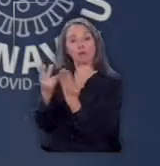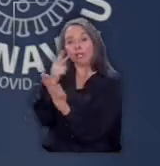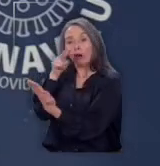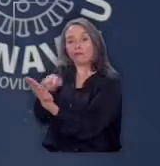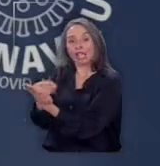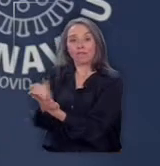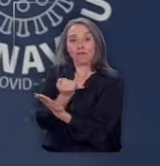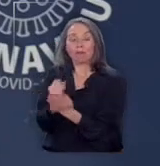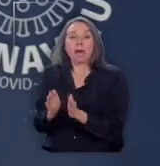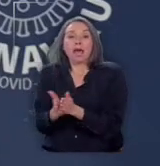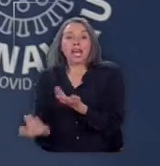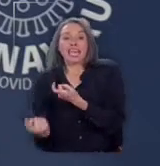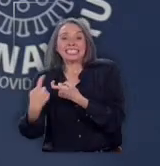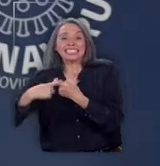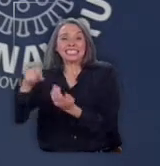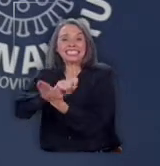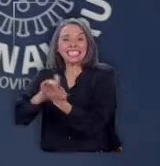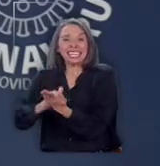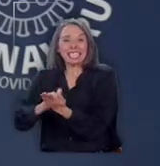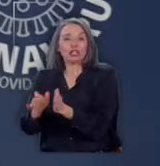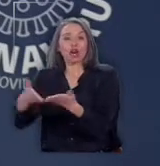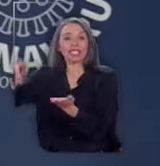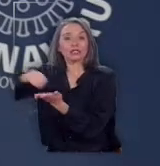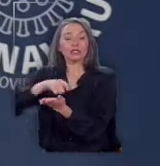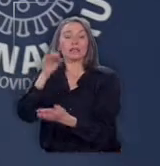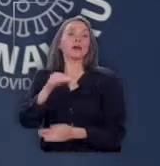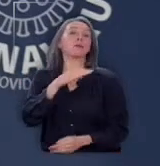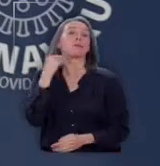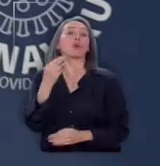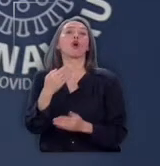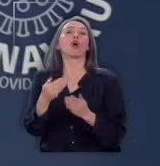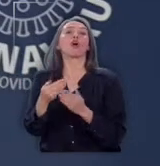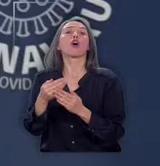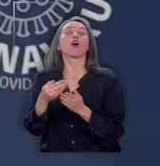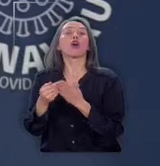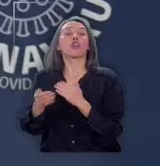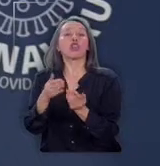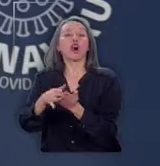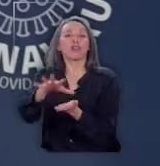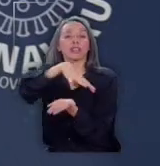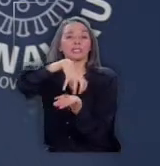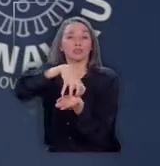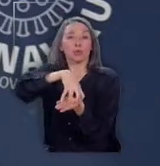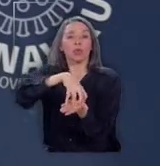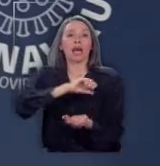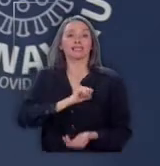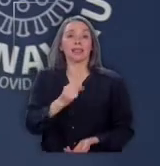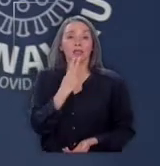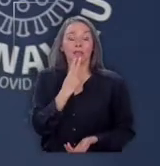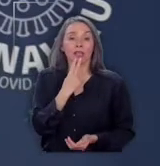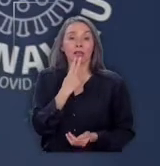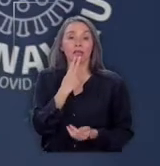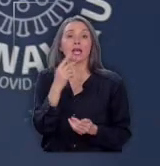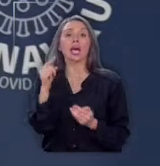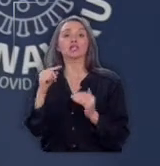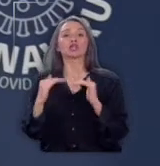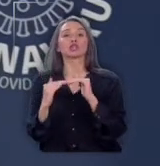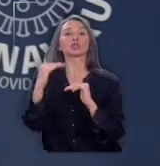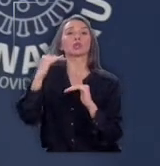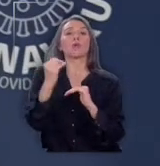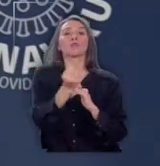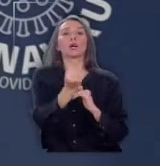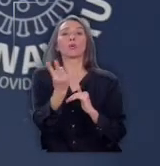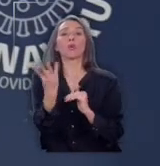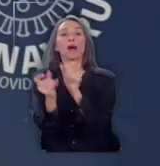inscritos en el registro civil como un fallecimiento con domicilio en la ciudad de Santiago eleva el número de la